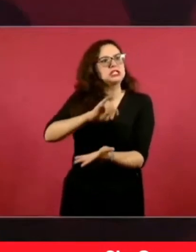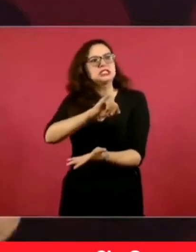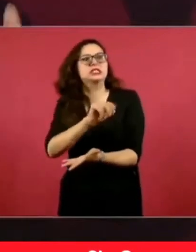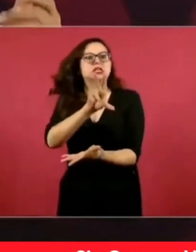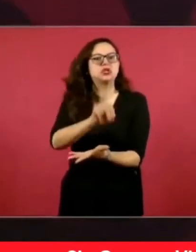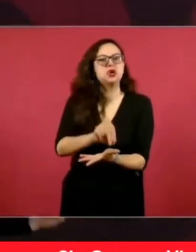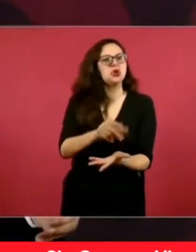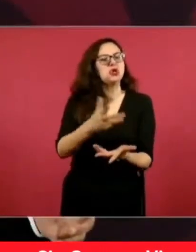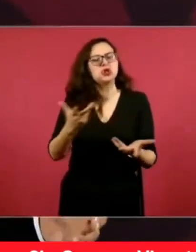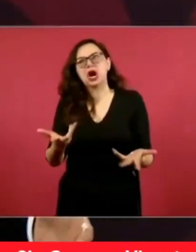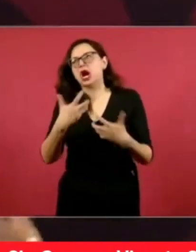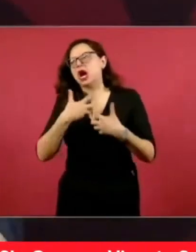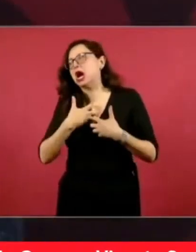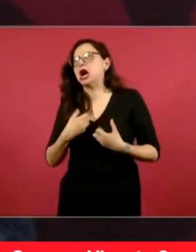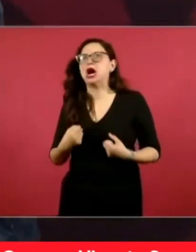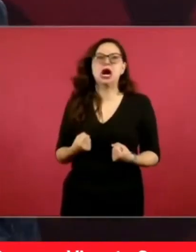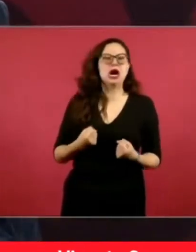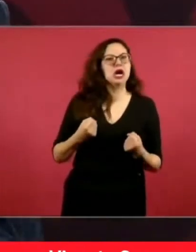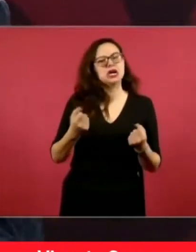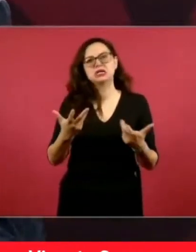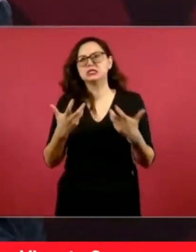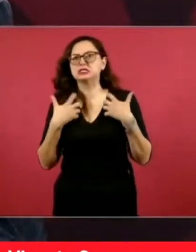Y rasgándose las vestiduras.